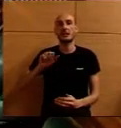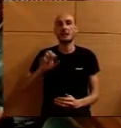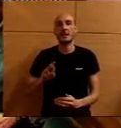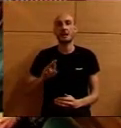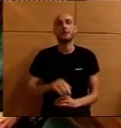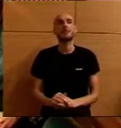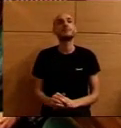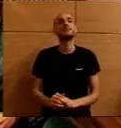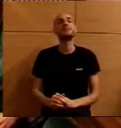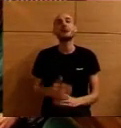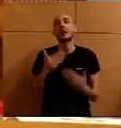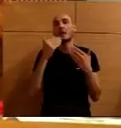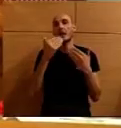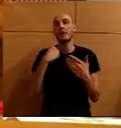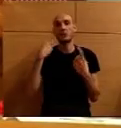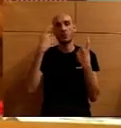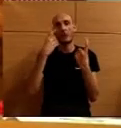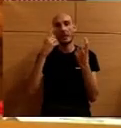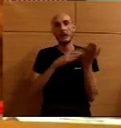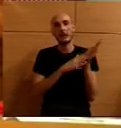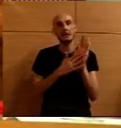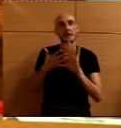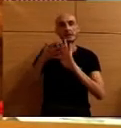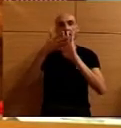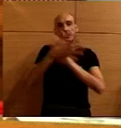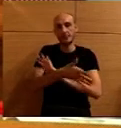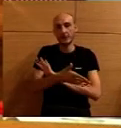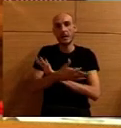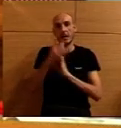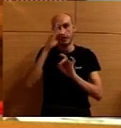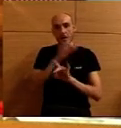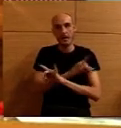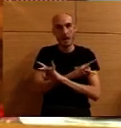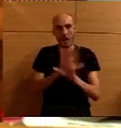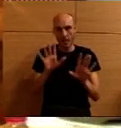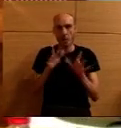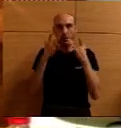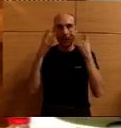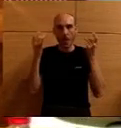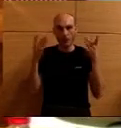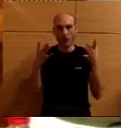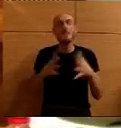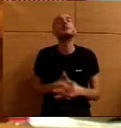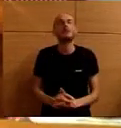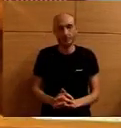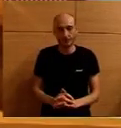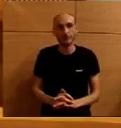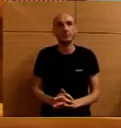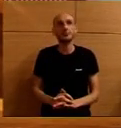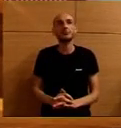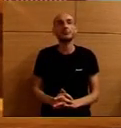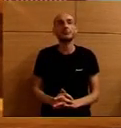Muchas gracias. Voy a intentar exponer con la mayor objetividad posible para que se evidencie